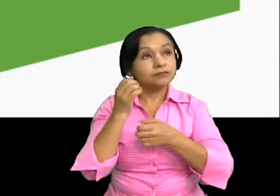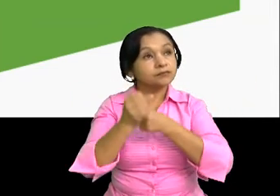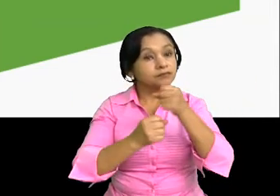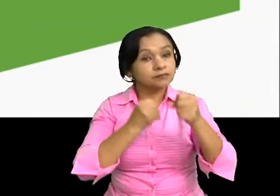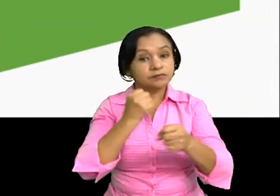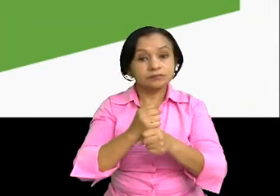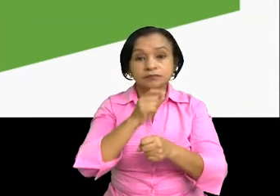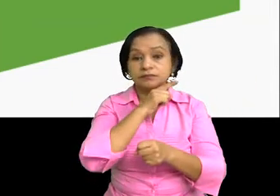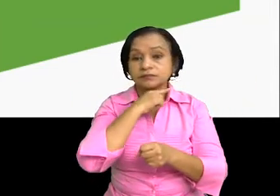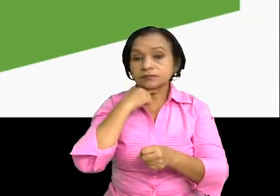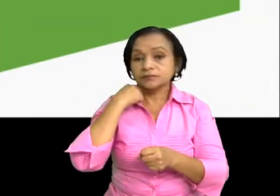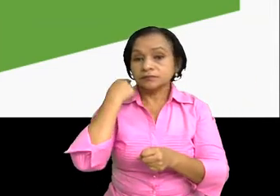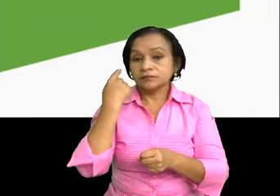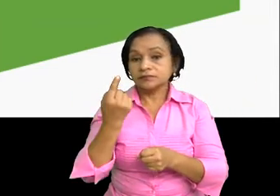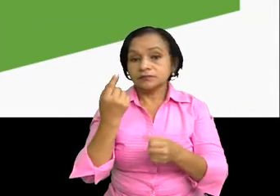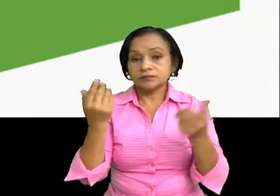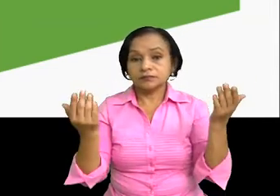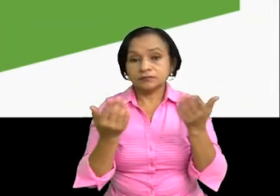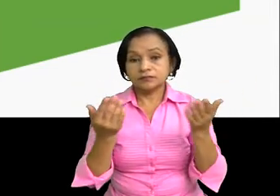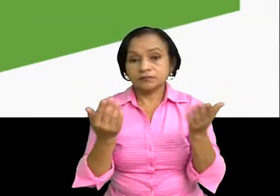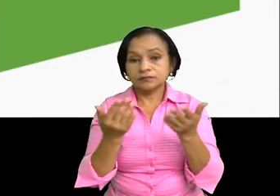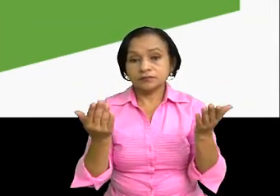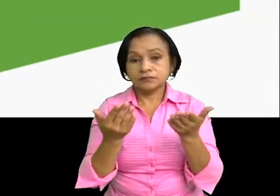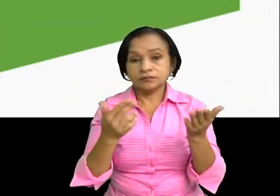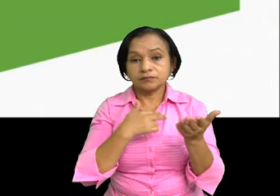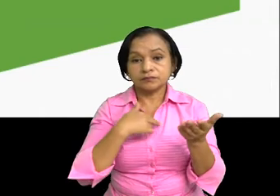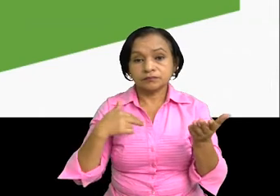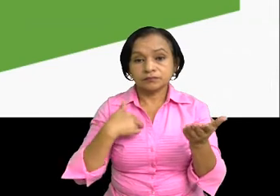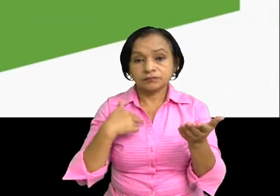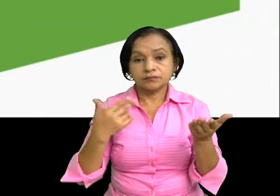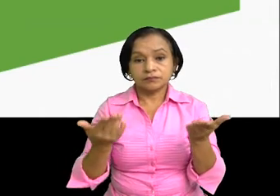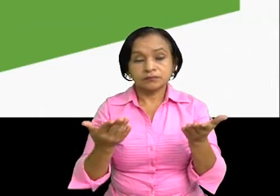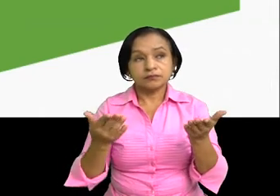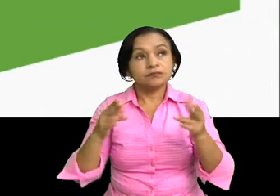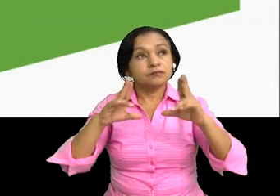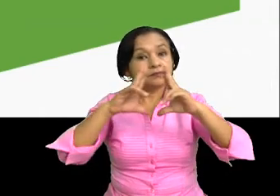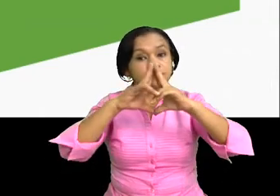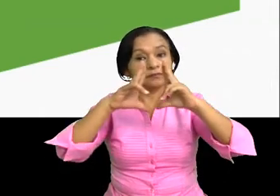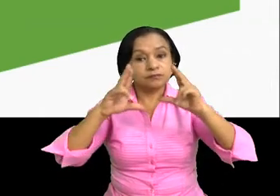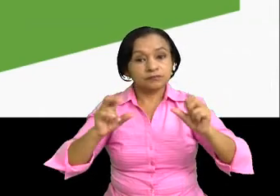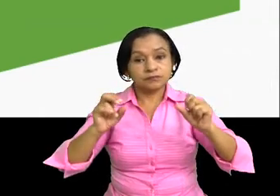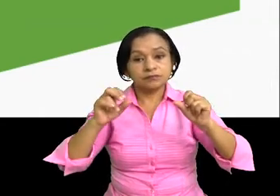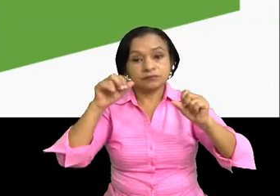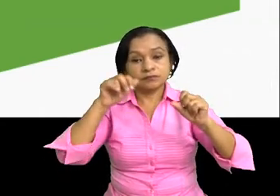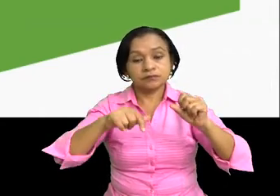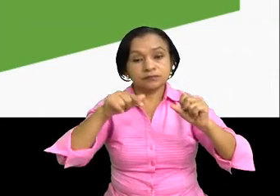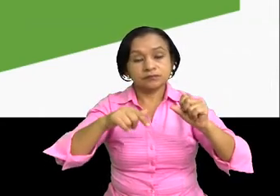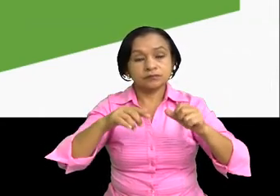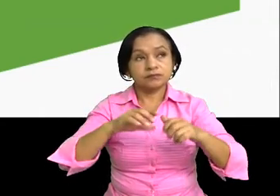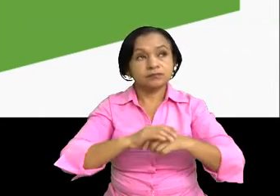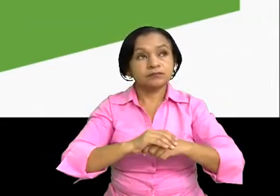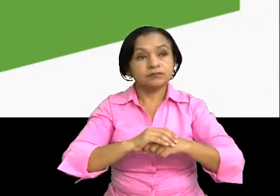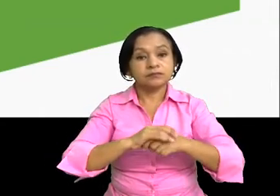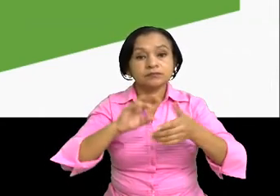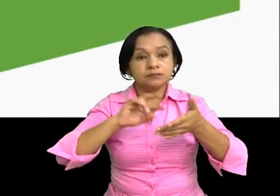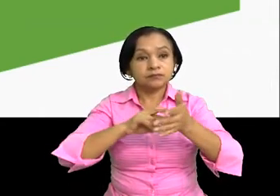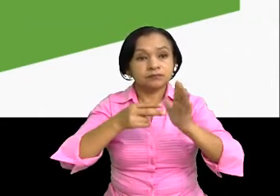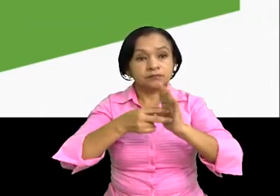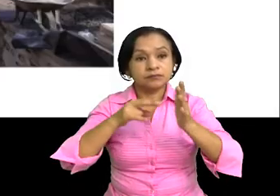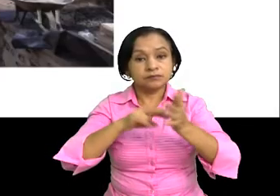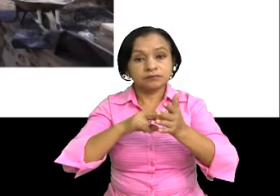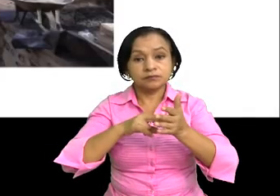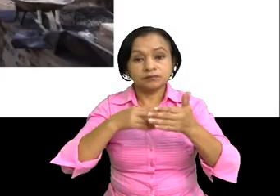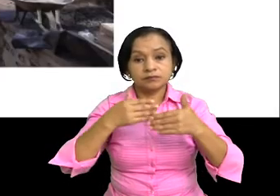esa realidad le consulto a partir de en lo puntual, ¿no? Dentro del territorio nacional, hasta el momento, ¿qué ha significado todo